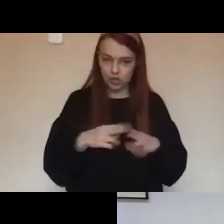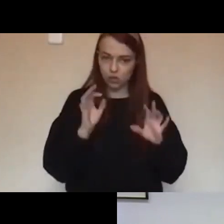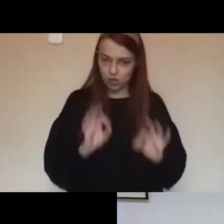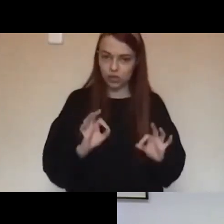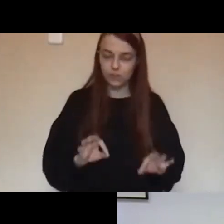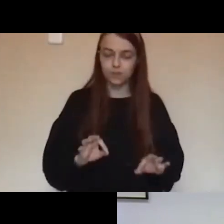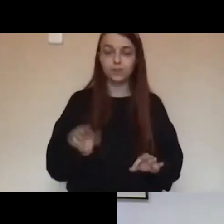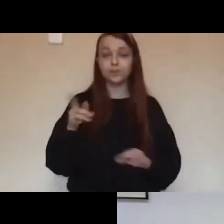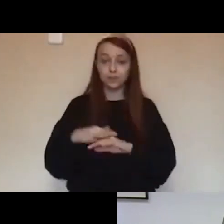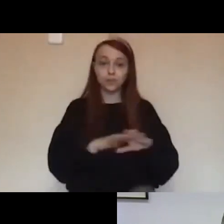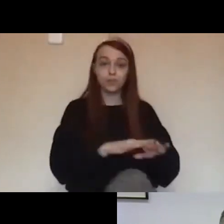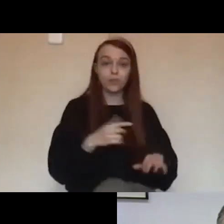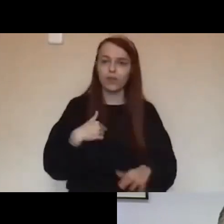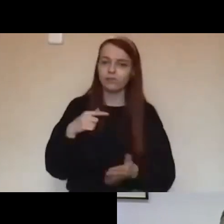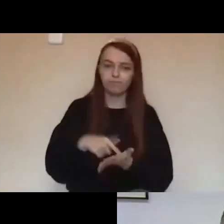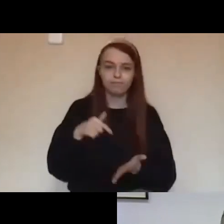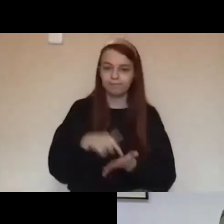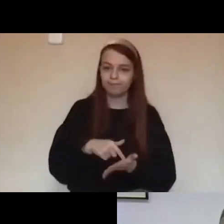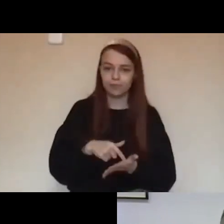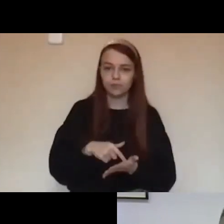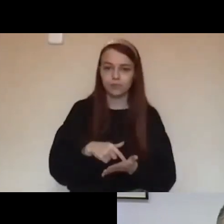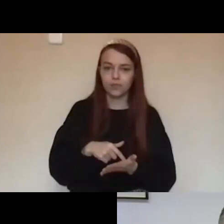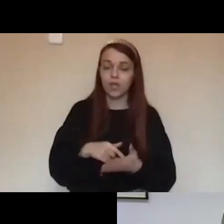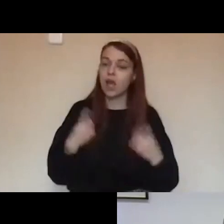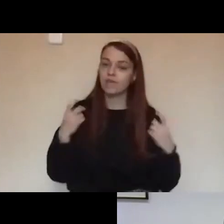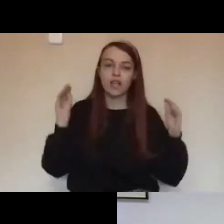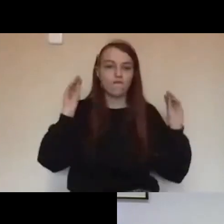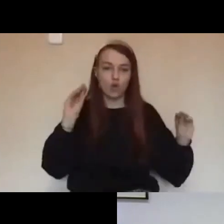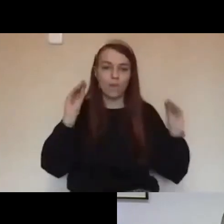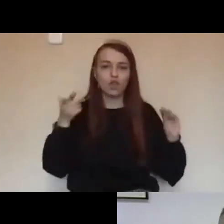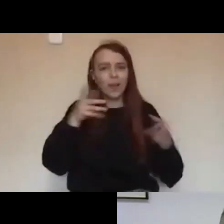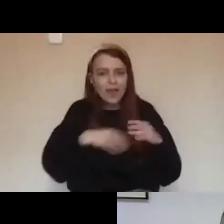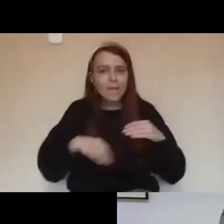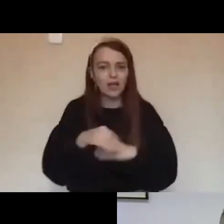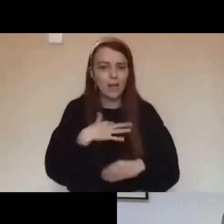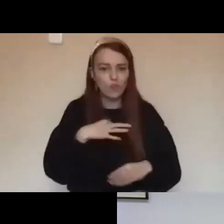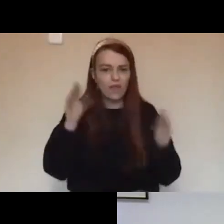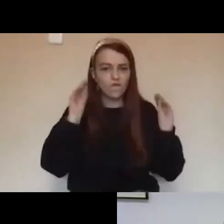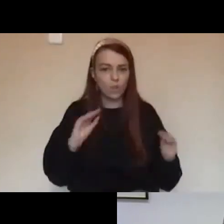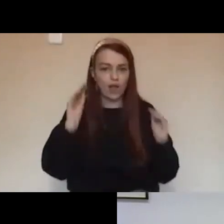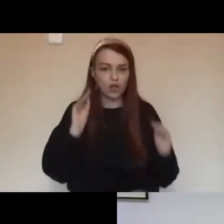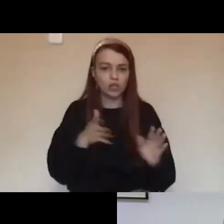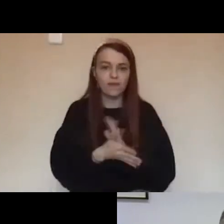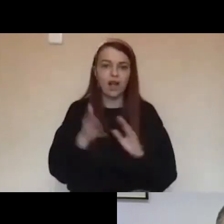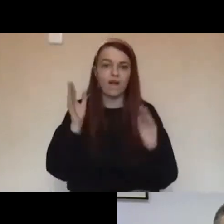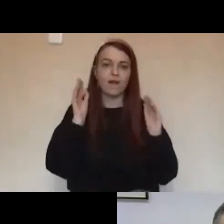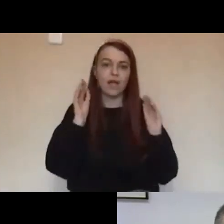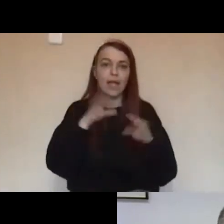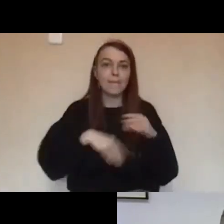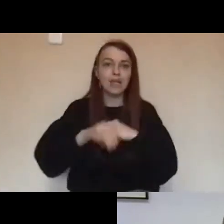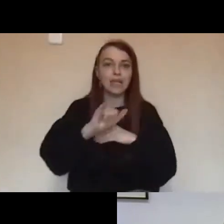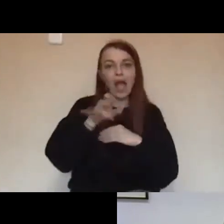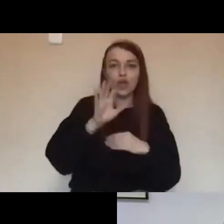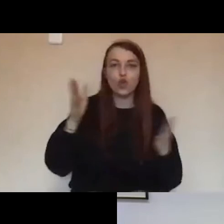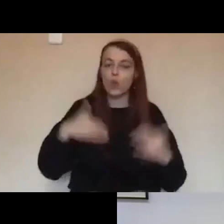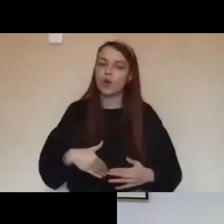Luego, por otro lado, insisto muchísimo en que todo es una cuestión de formación, incluso la empatía. La empatía no es una cosa que se tiene o no se tiene, la empatía